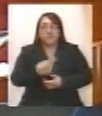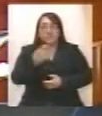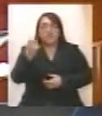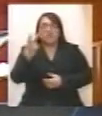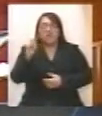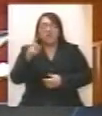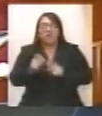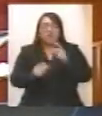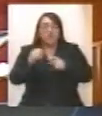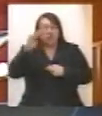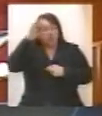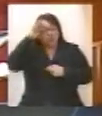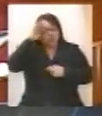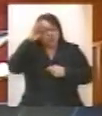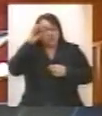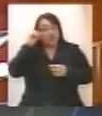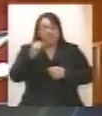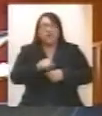120.000 policías,